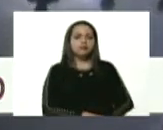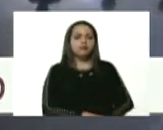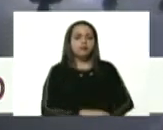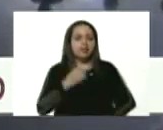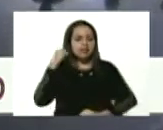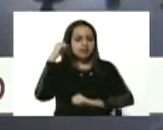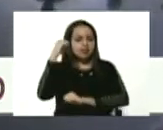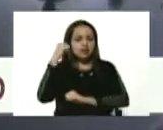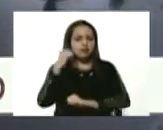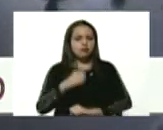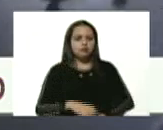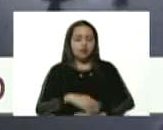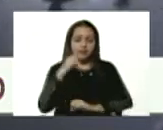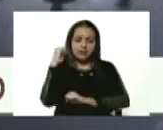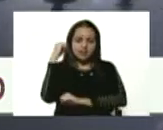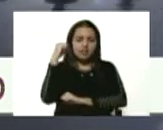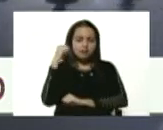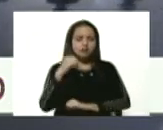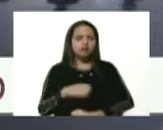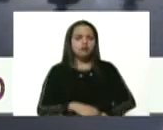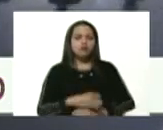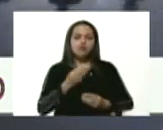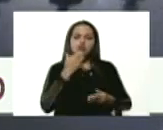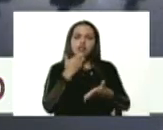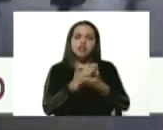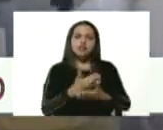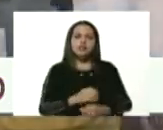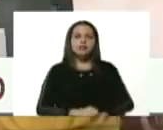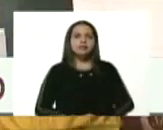Venceremos, venceremos, venceremos. Muchas gracias.